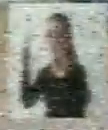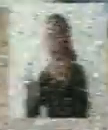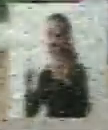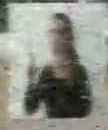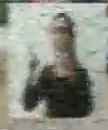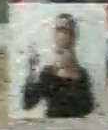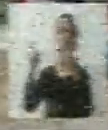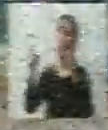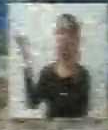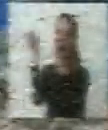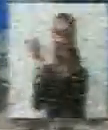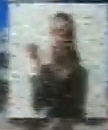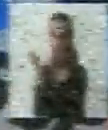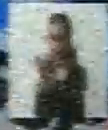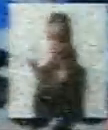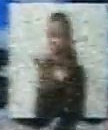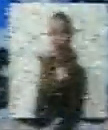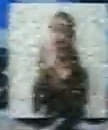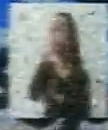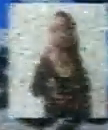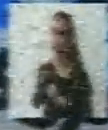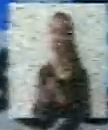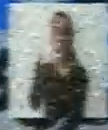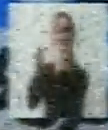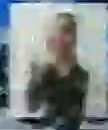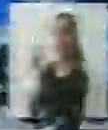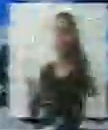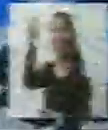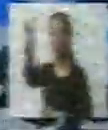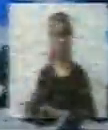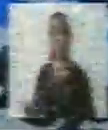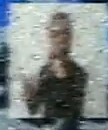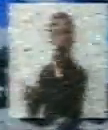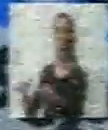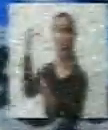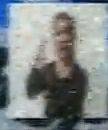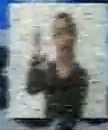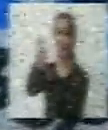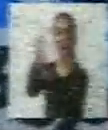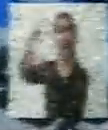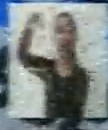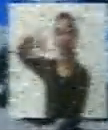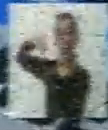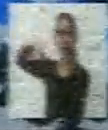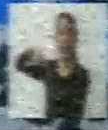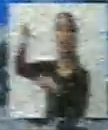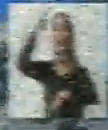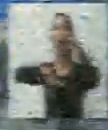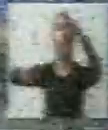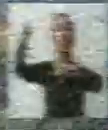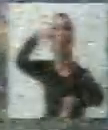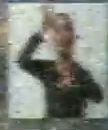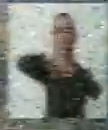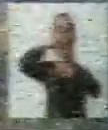tarea investigativa, en el efecto de, más que nada, también es determinar el responsable del hecho y